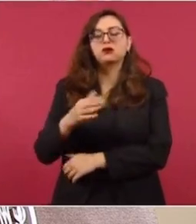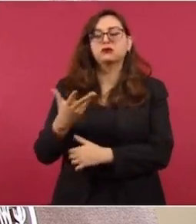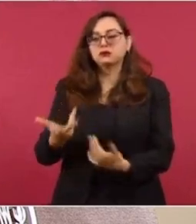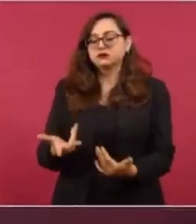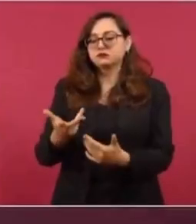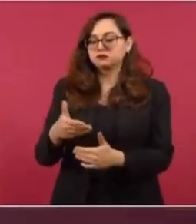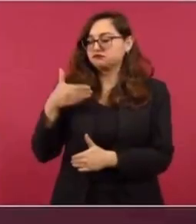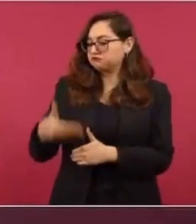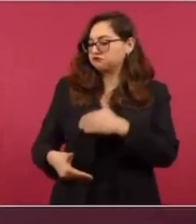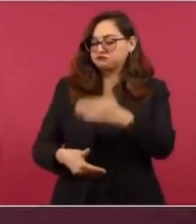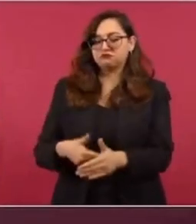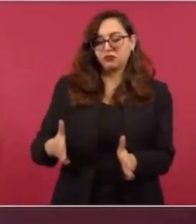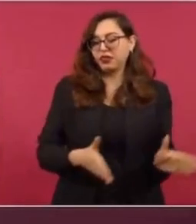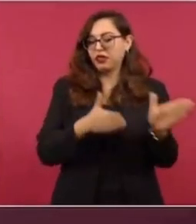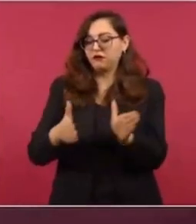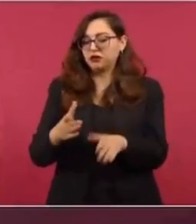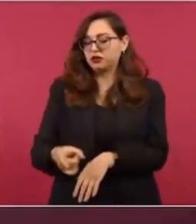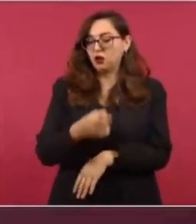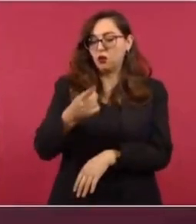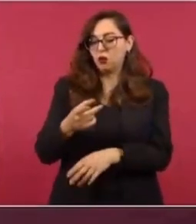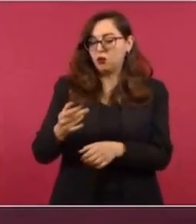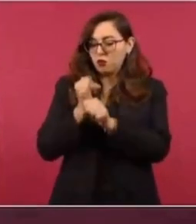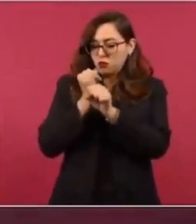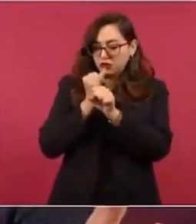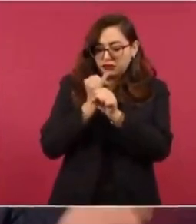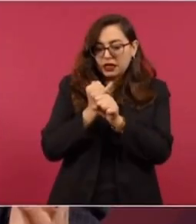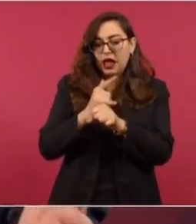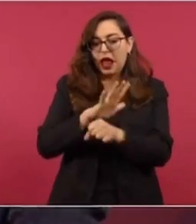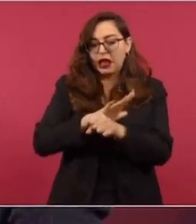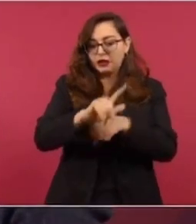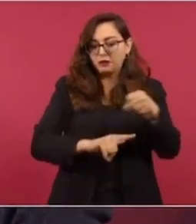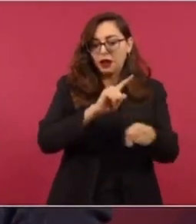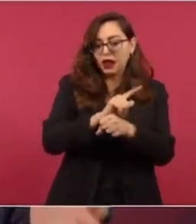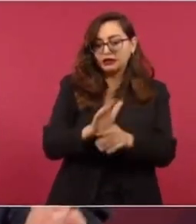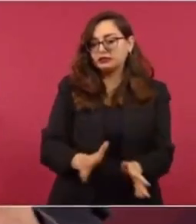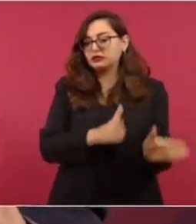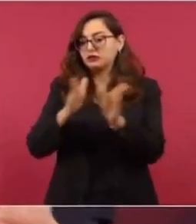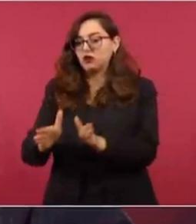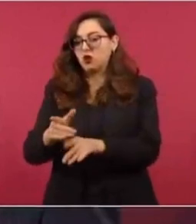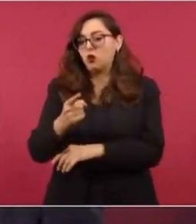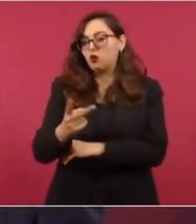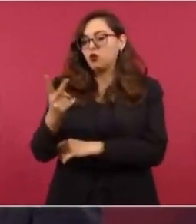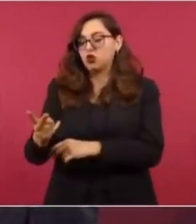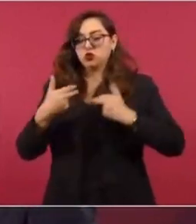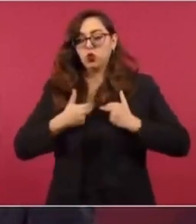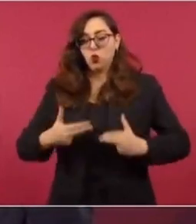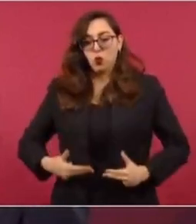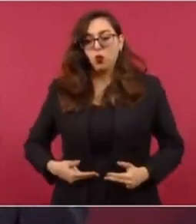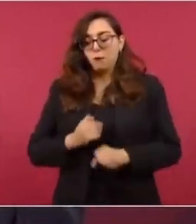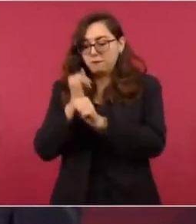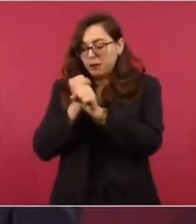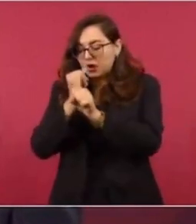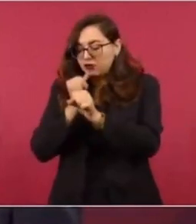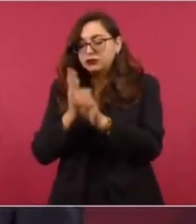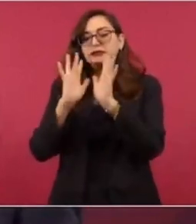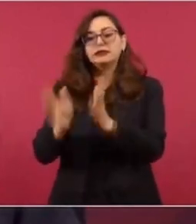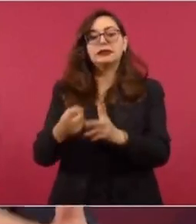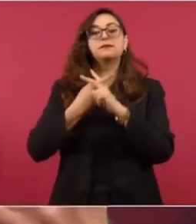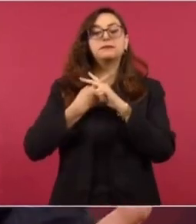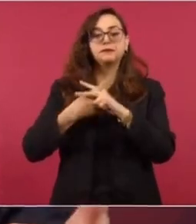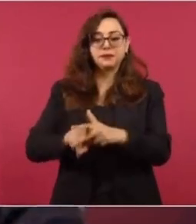todas las fases de desarrollo preclínico, es decir, investigación en animales, y posteriormente entró a las fases 1 y 2 de investigación en seres